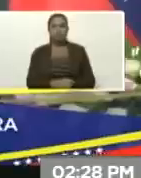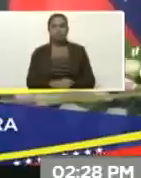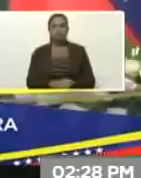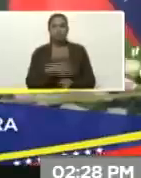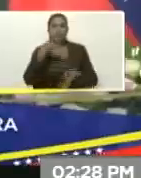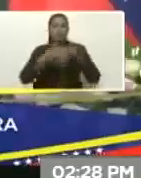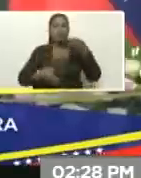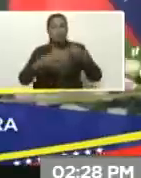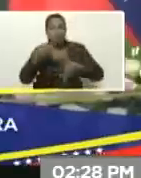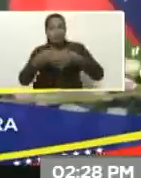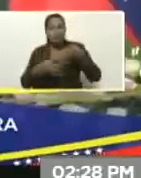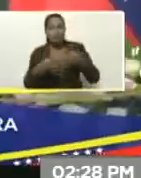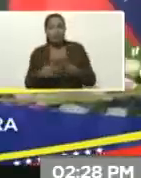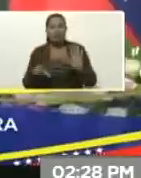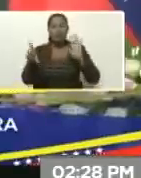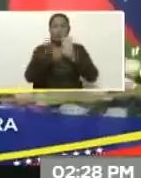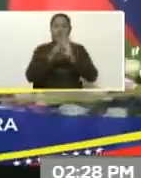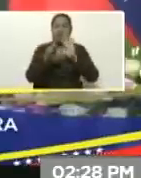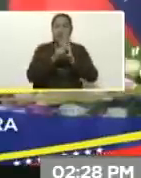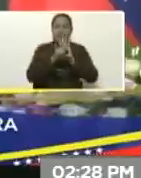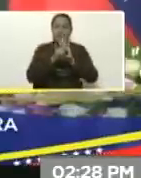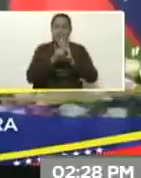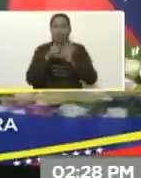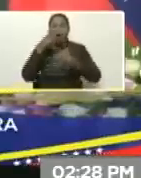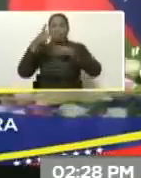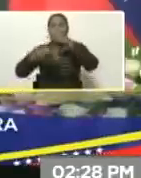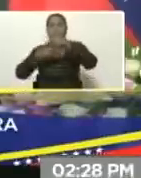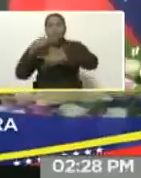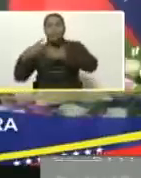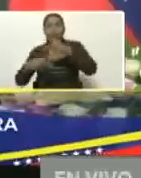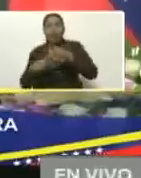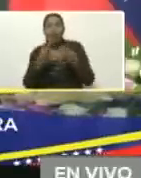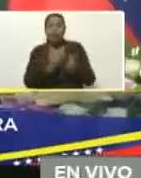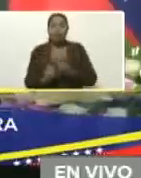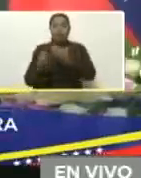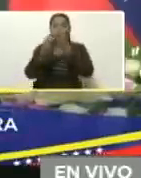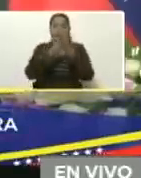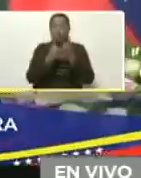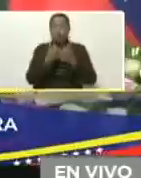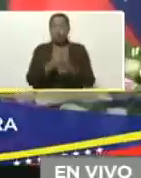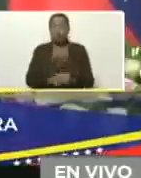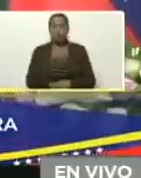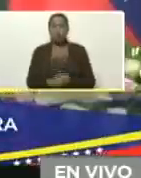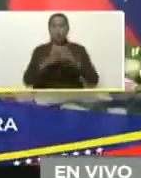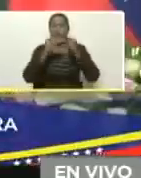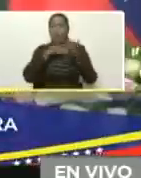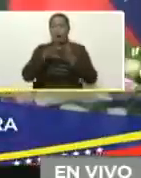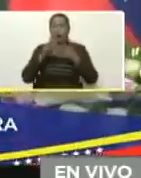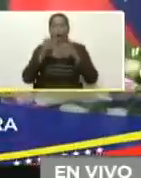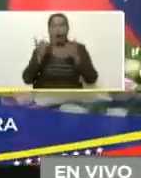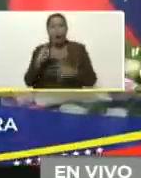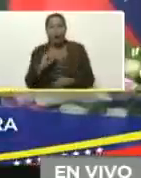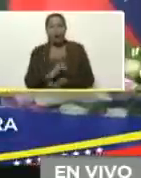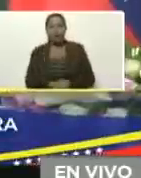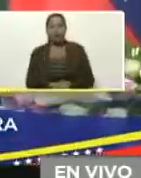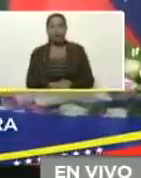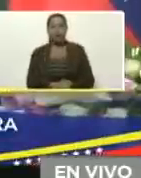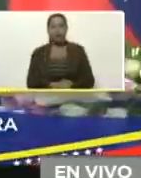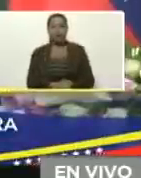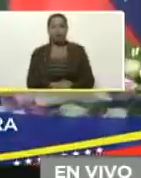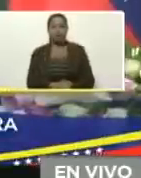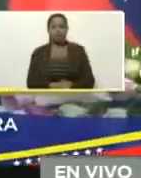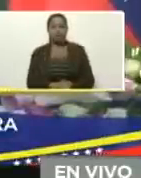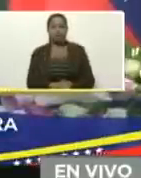jurídicas, legales, políticas, económicas, todas las garantías para